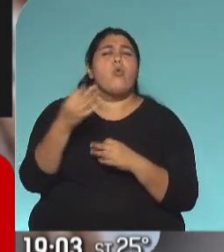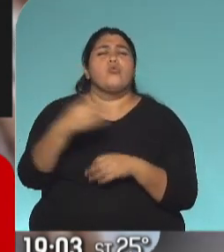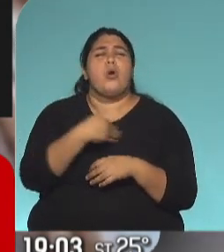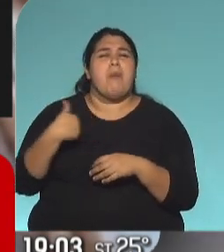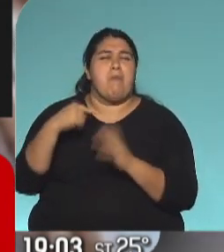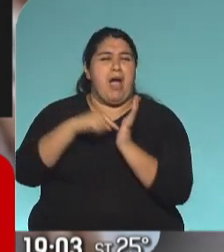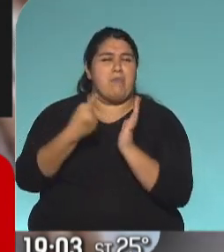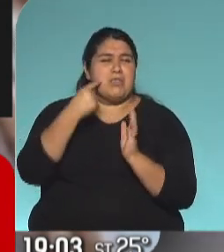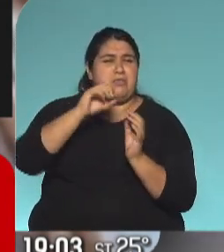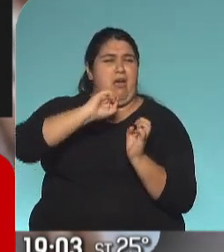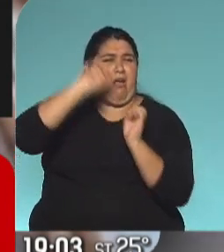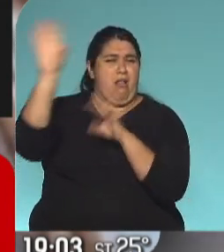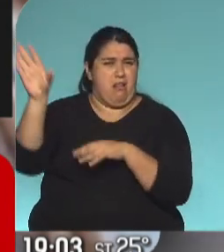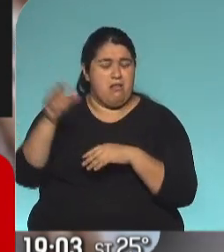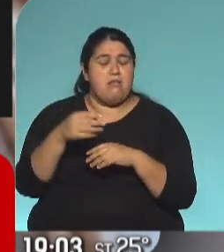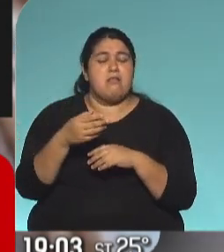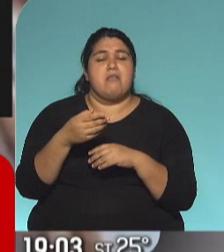Buenos Aires.